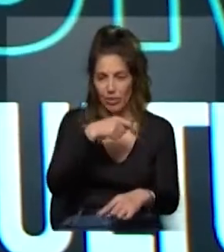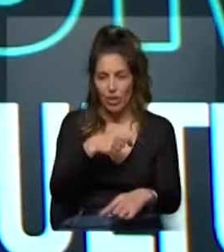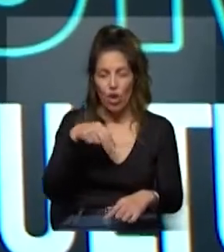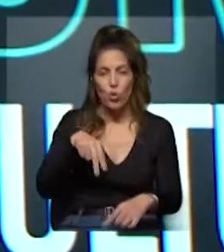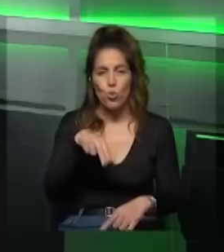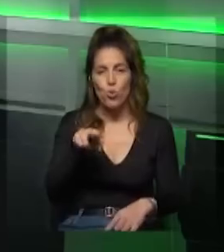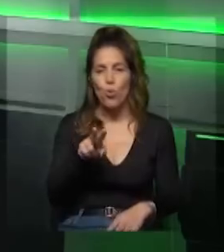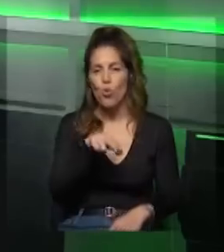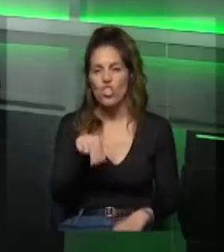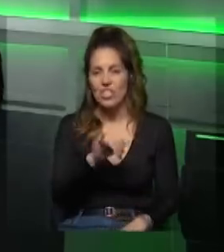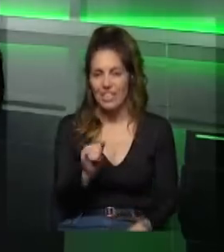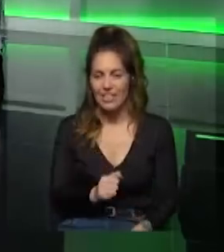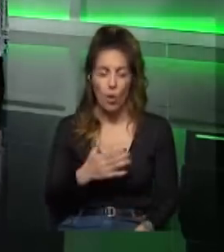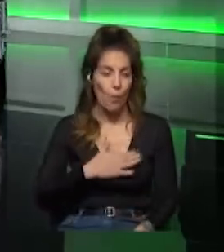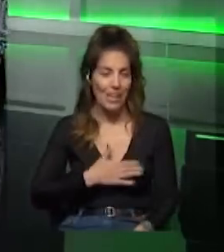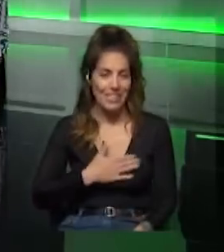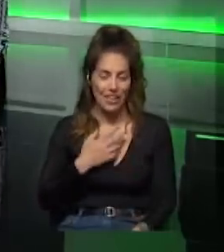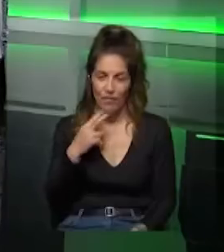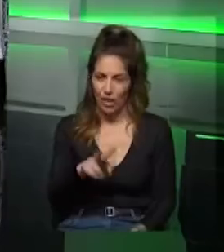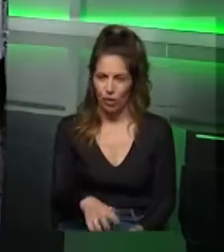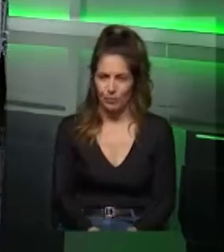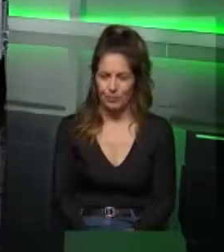caí Cómo no un placer verlo